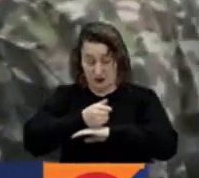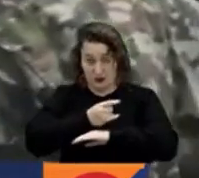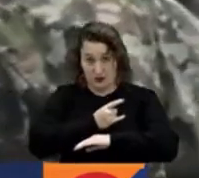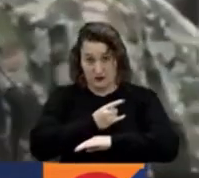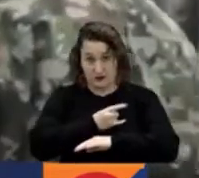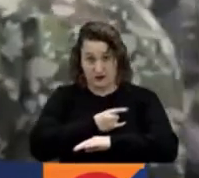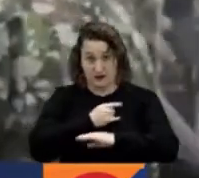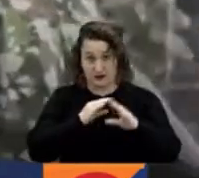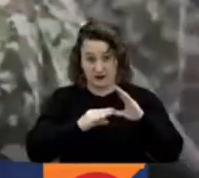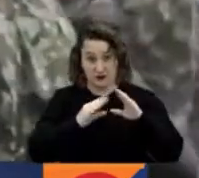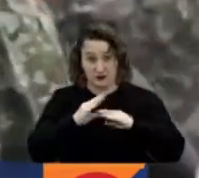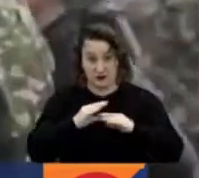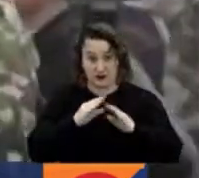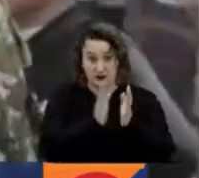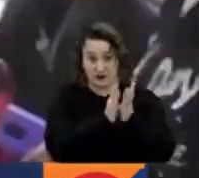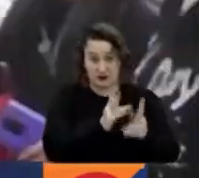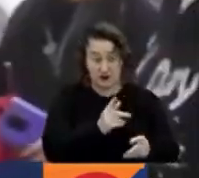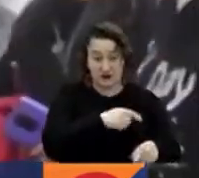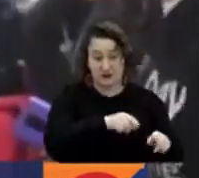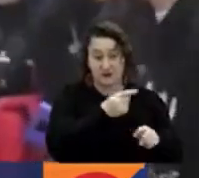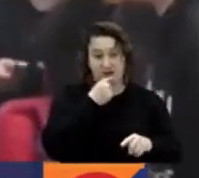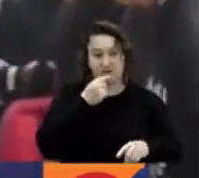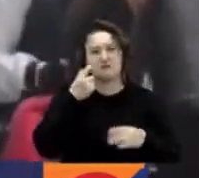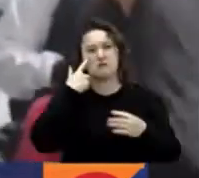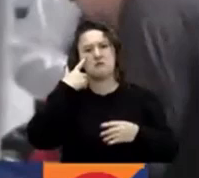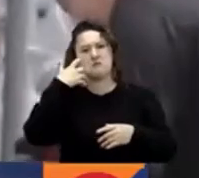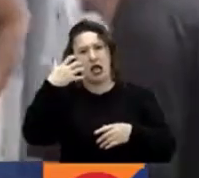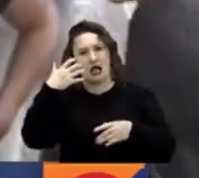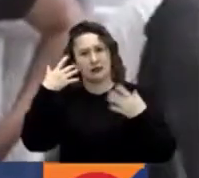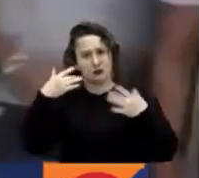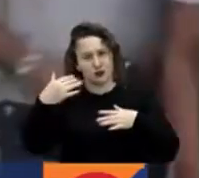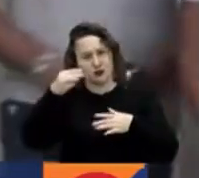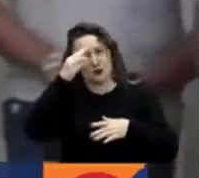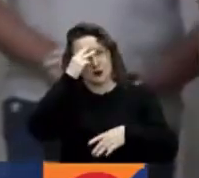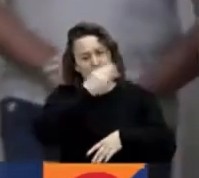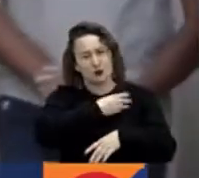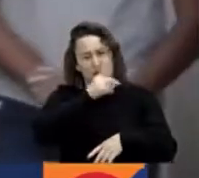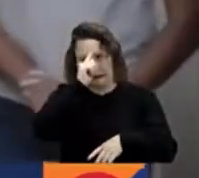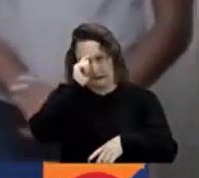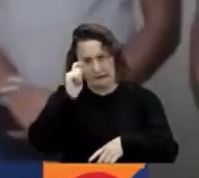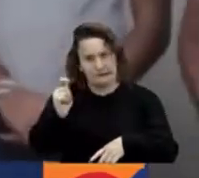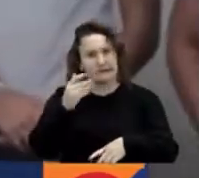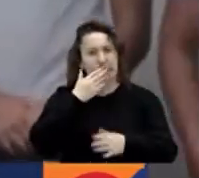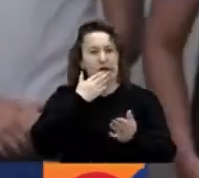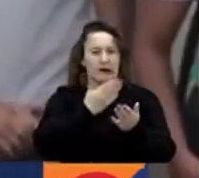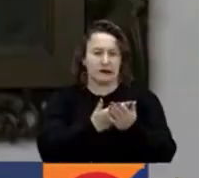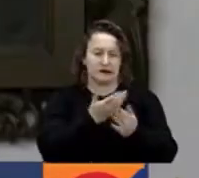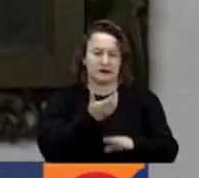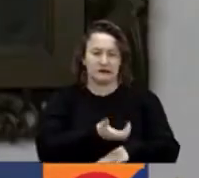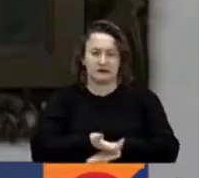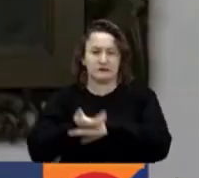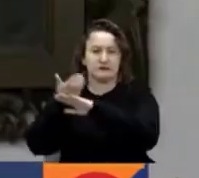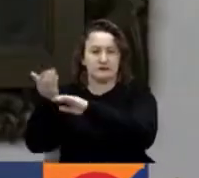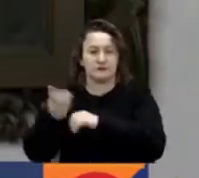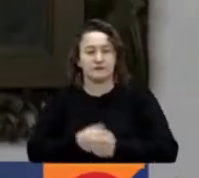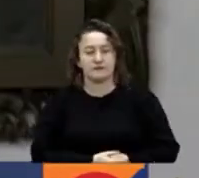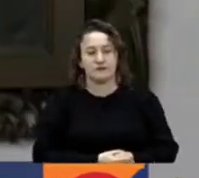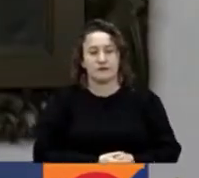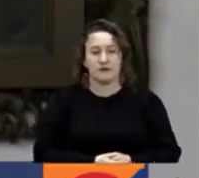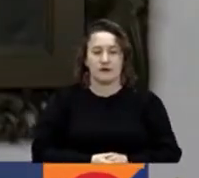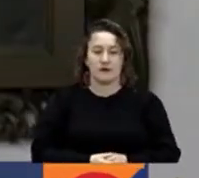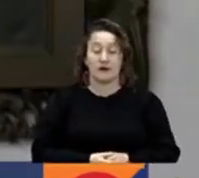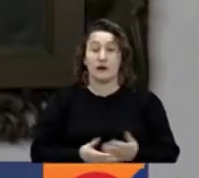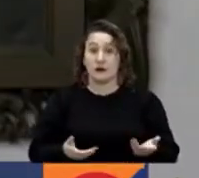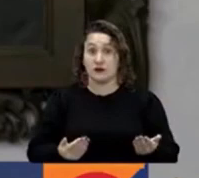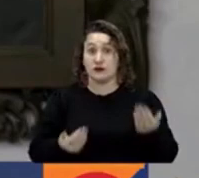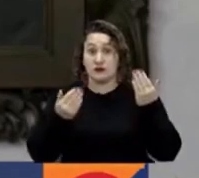que pertenecen los estudiantes, destacó la labor del ejército y agradeció el traslado. Para lograr establecer puentes humanitarios